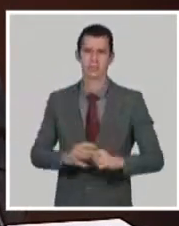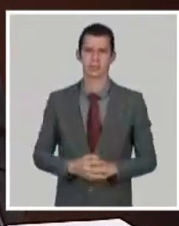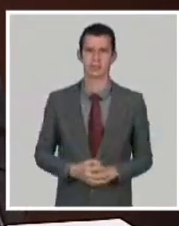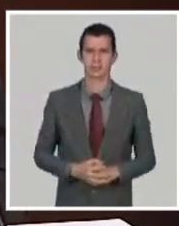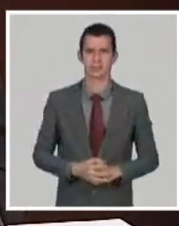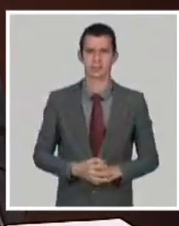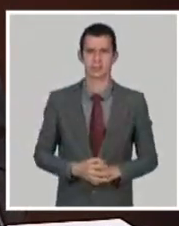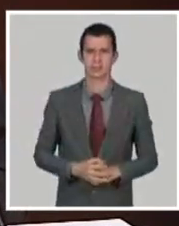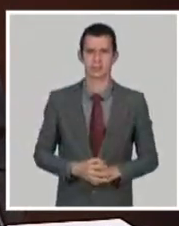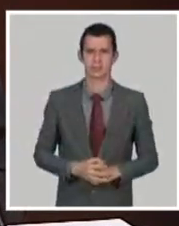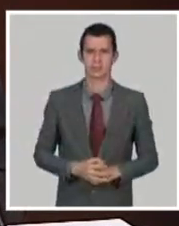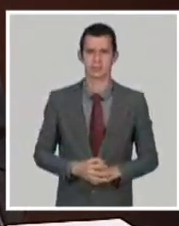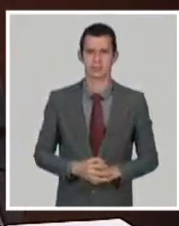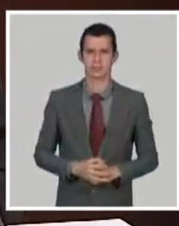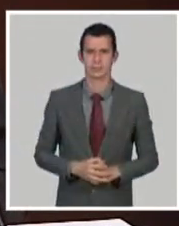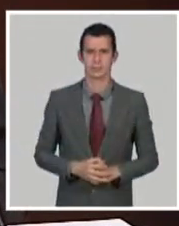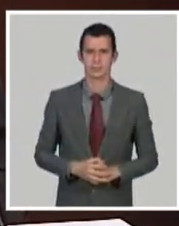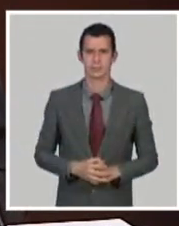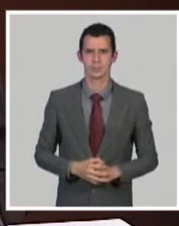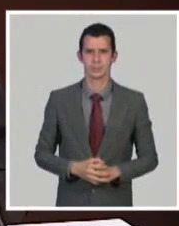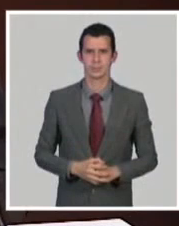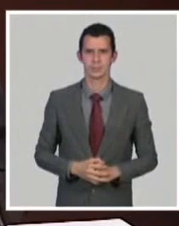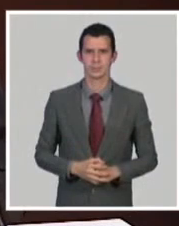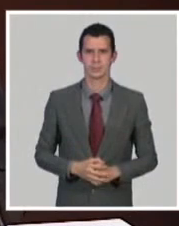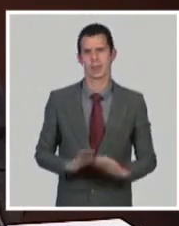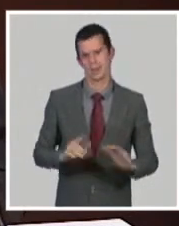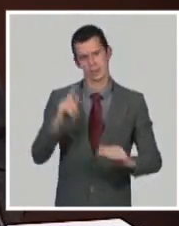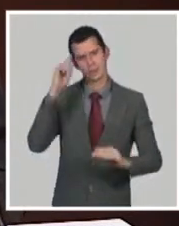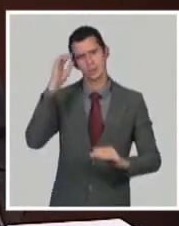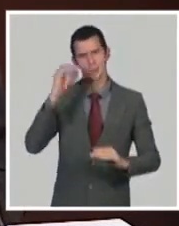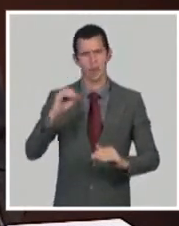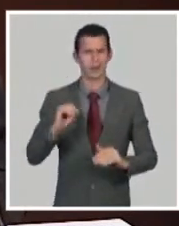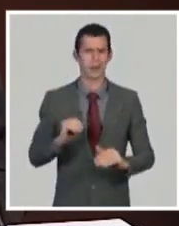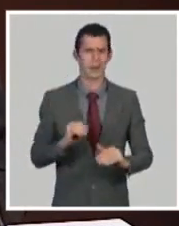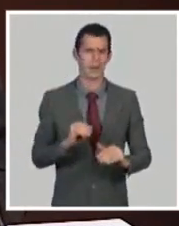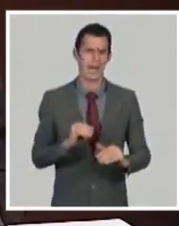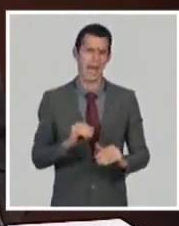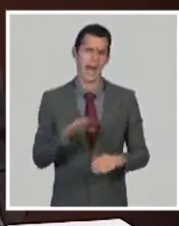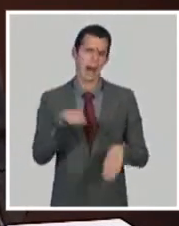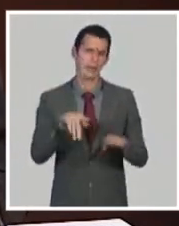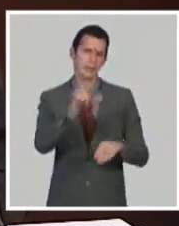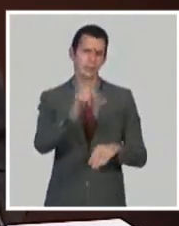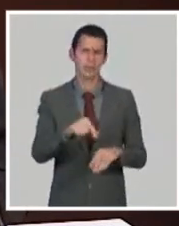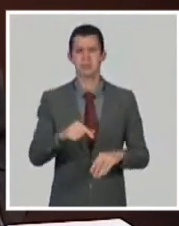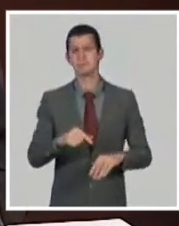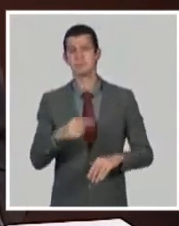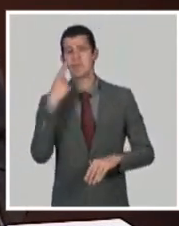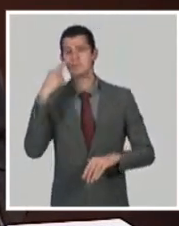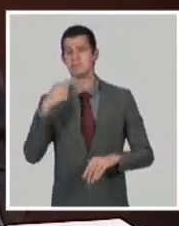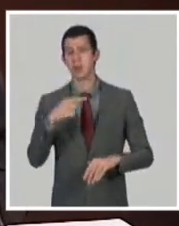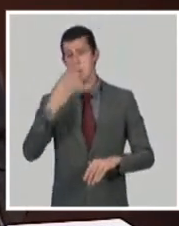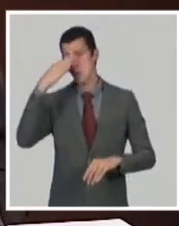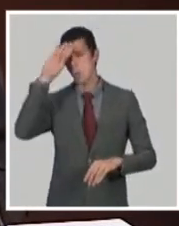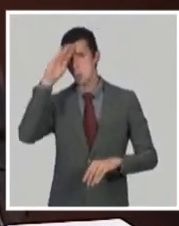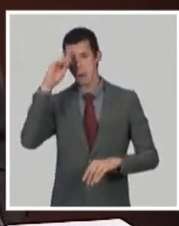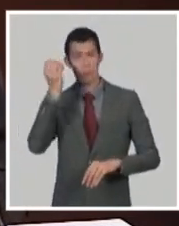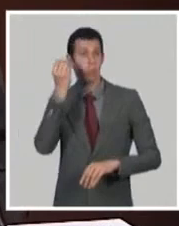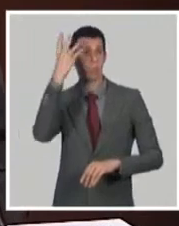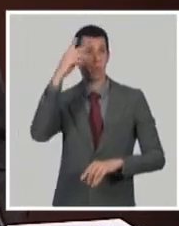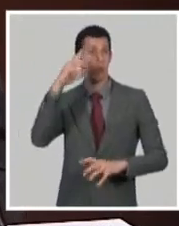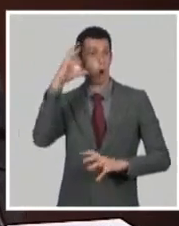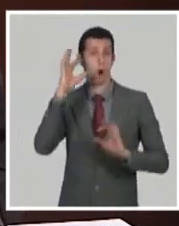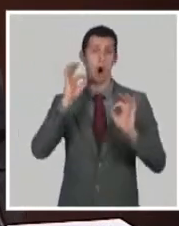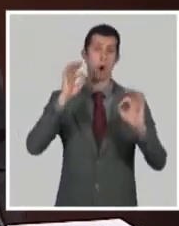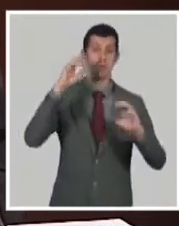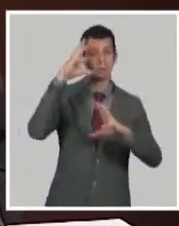que si nosotros estamos produciendo la vacuna de otros productores del mundo. Bueno, yo creo que hoy es el día que podemos decir que